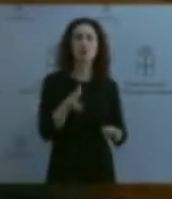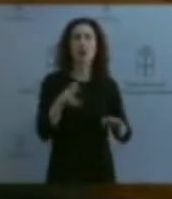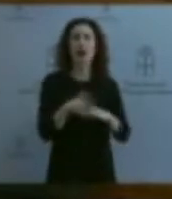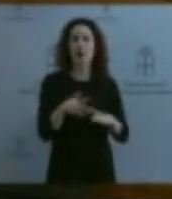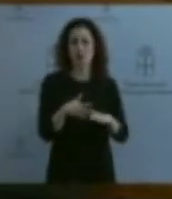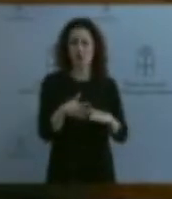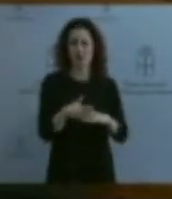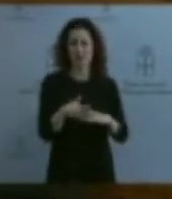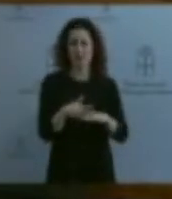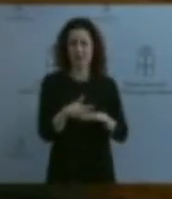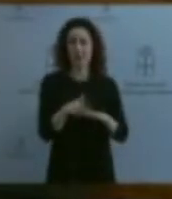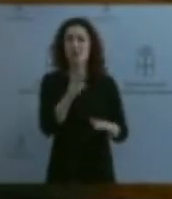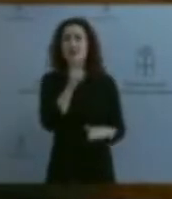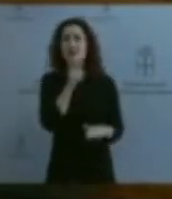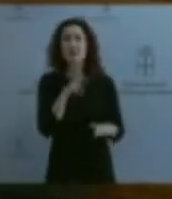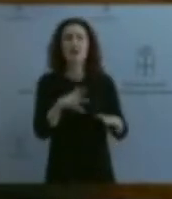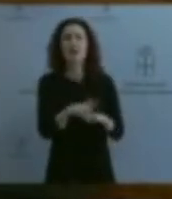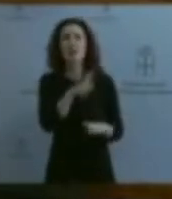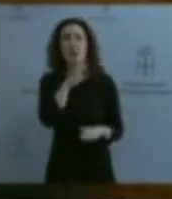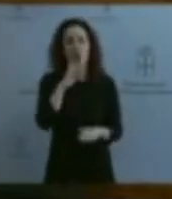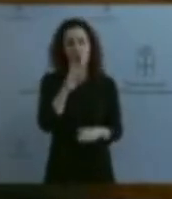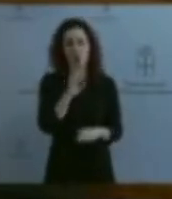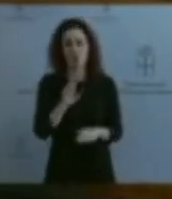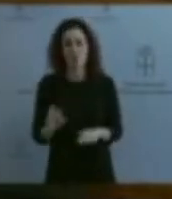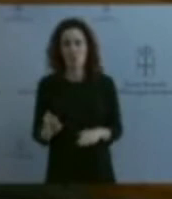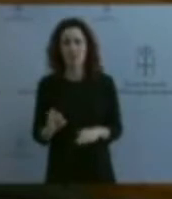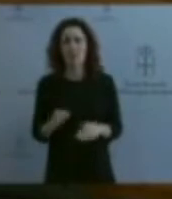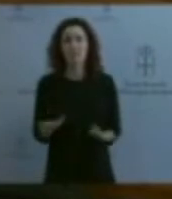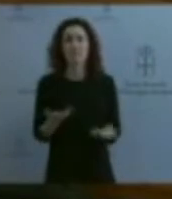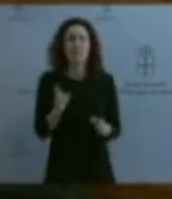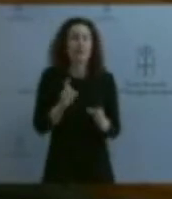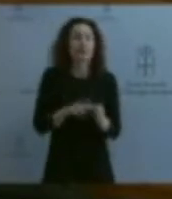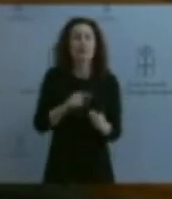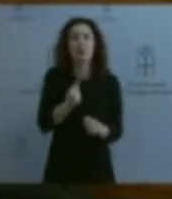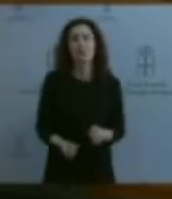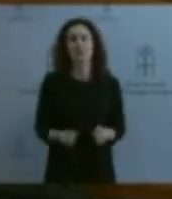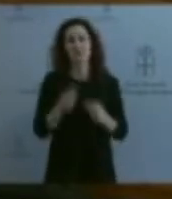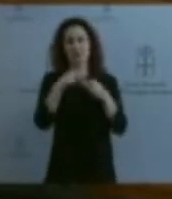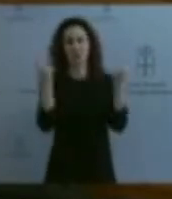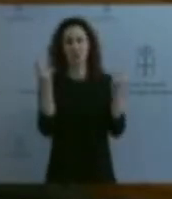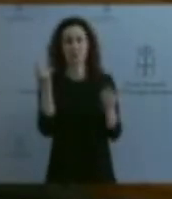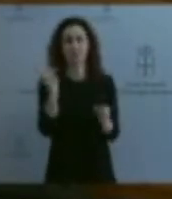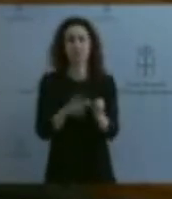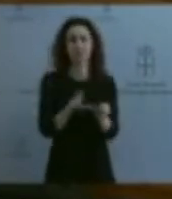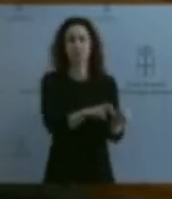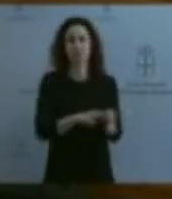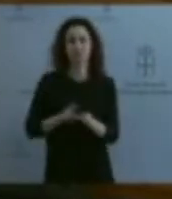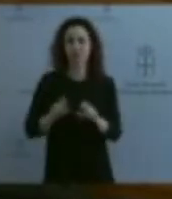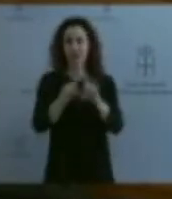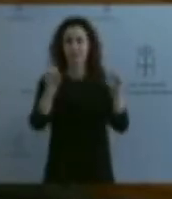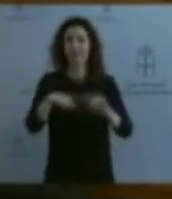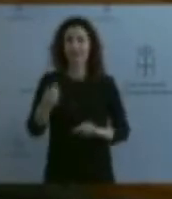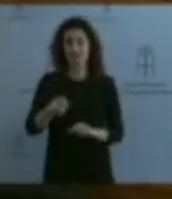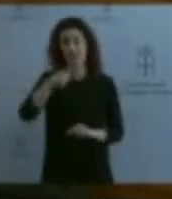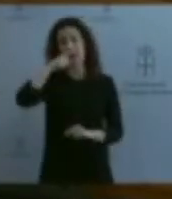¿no? Era una forma de participación pública en empresas. Pues luego el gobierno de Aznar el que acabó por privatizar la